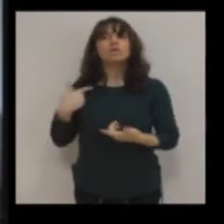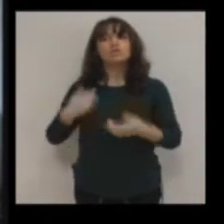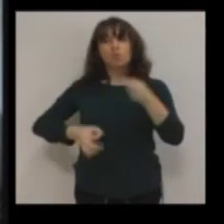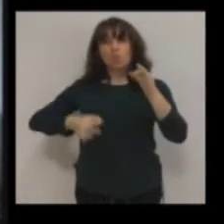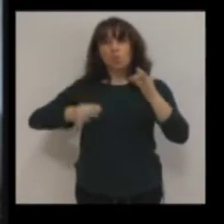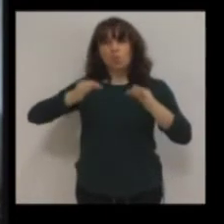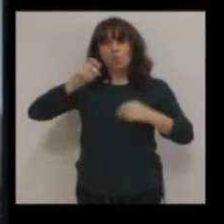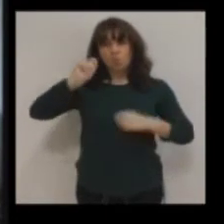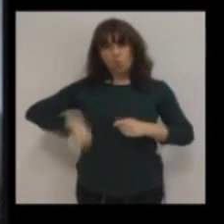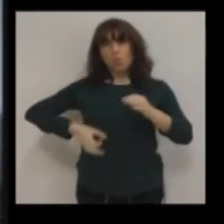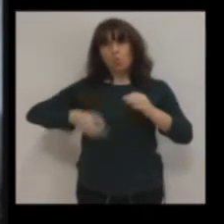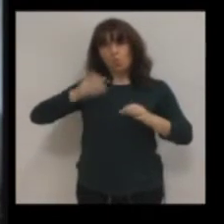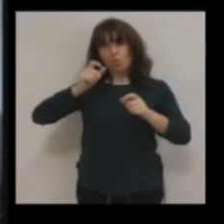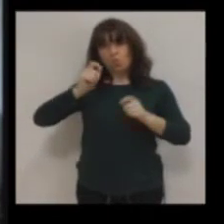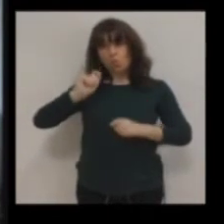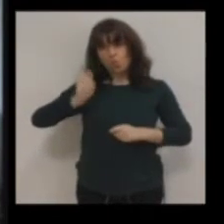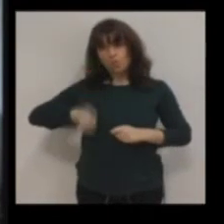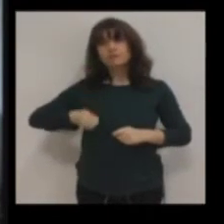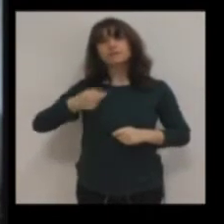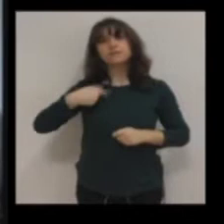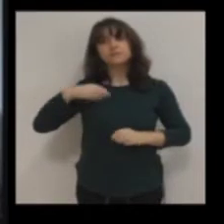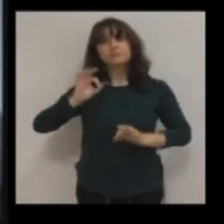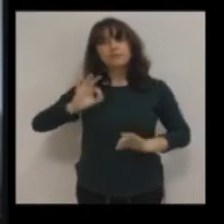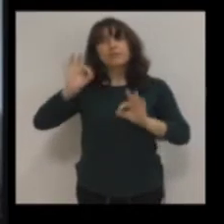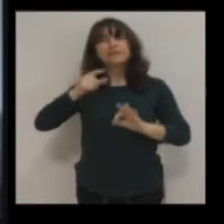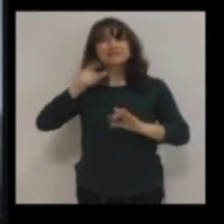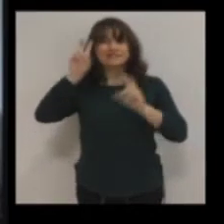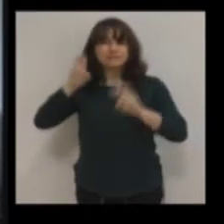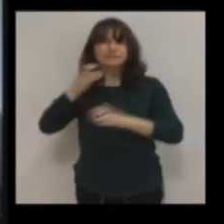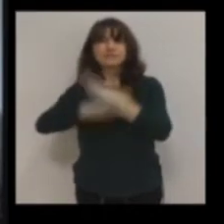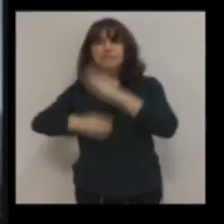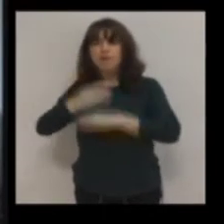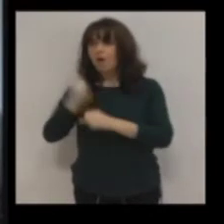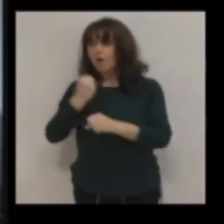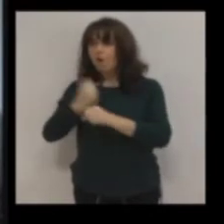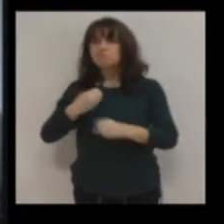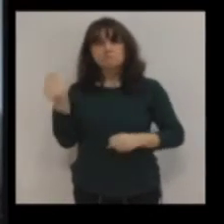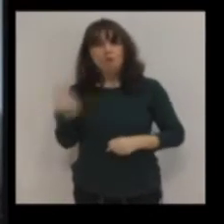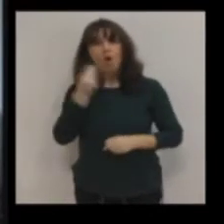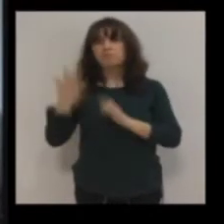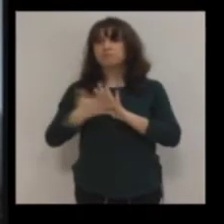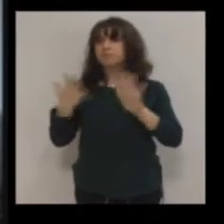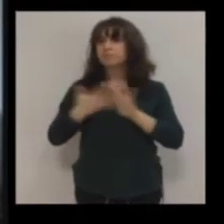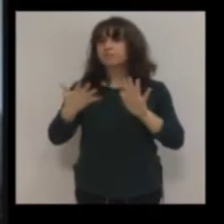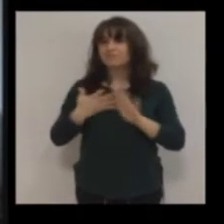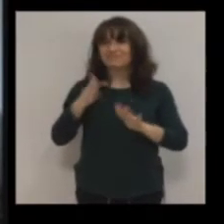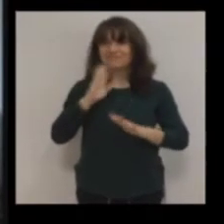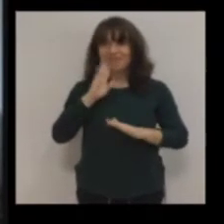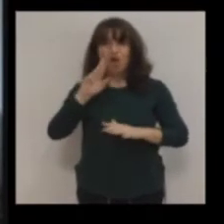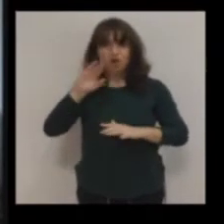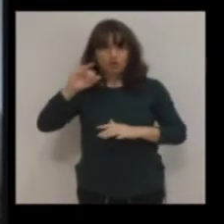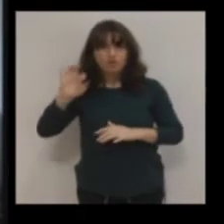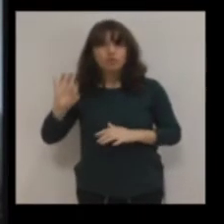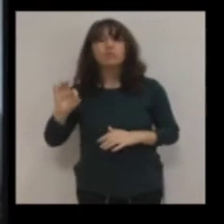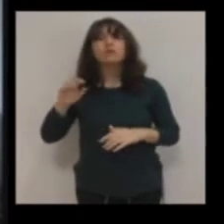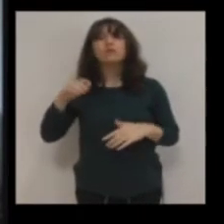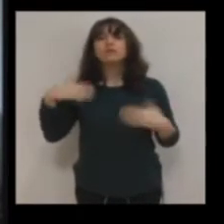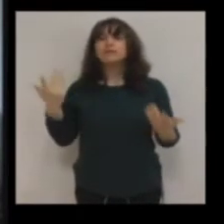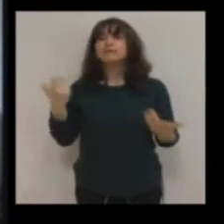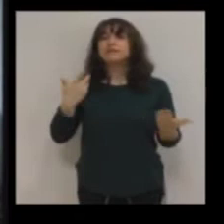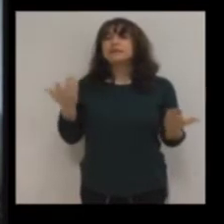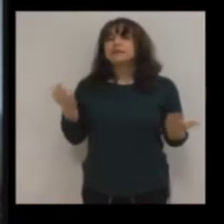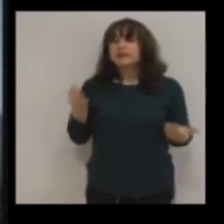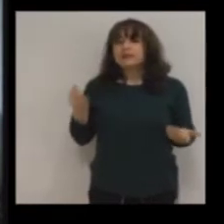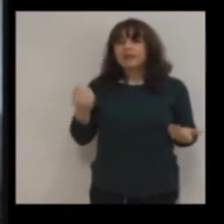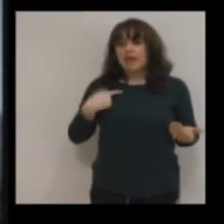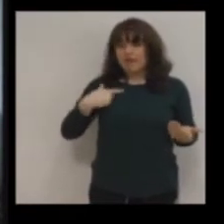especializados en discapacidad trabajaban mejor y más rápido, como dice Rocío. ¿Qué pasa? Pues que la Fiscalía